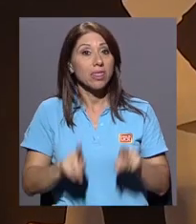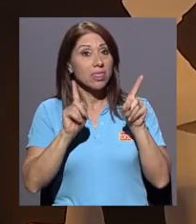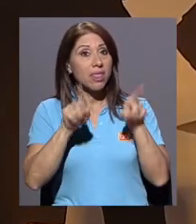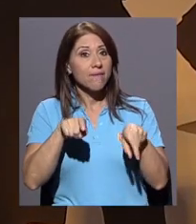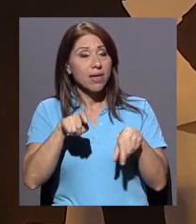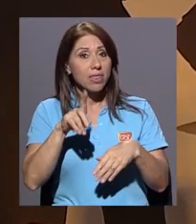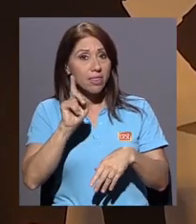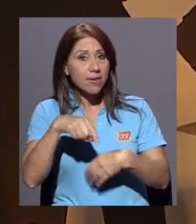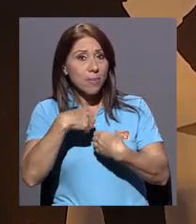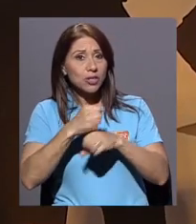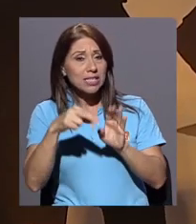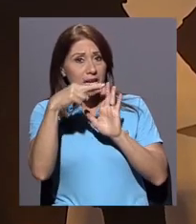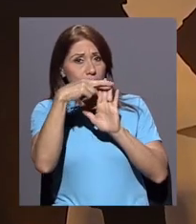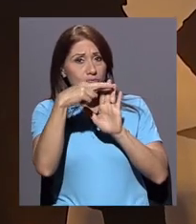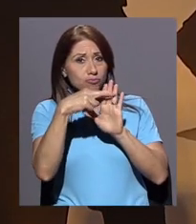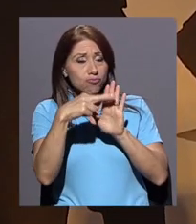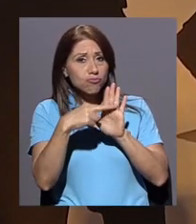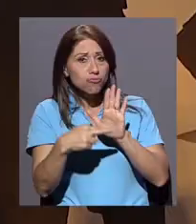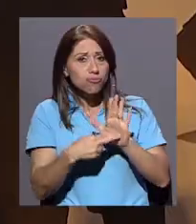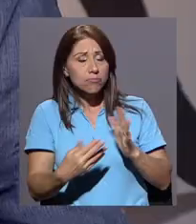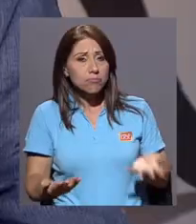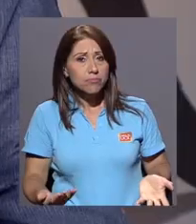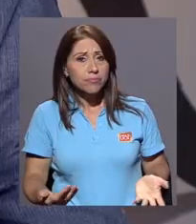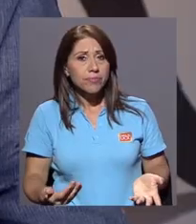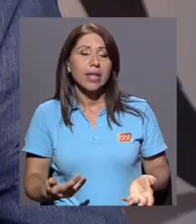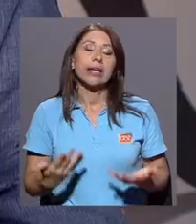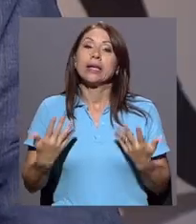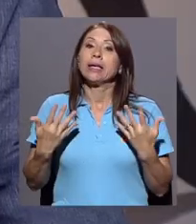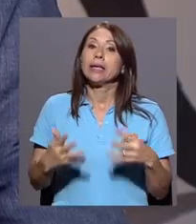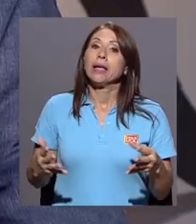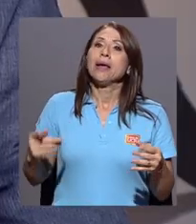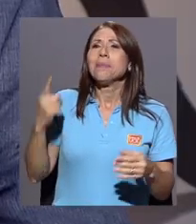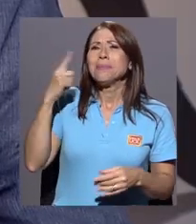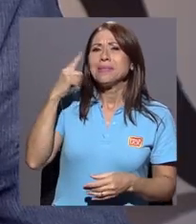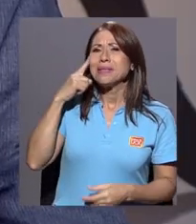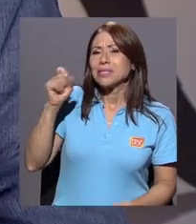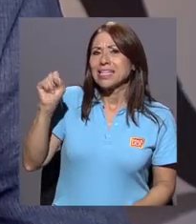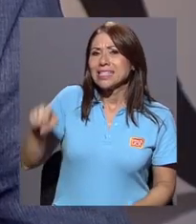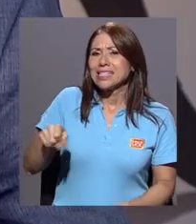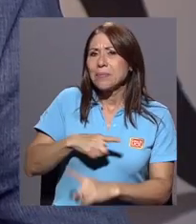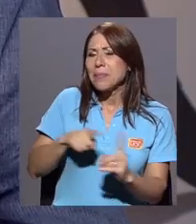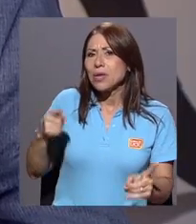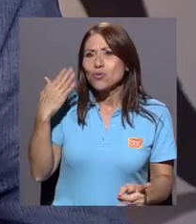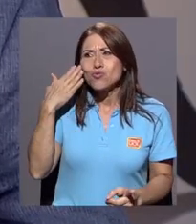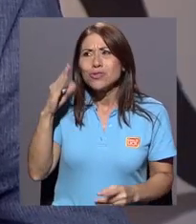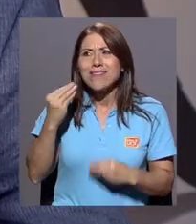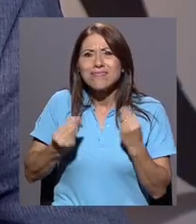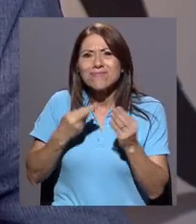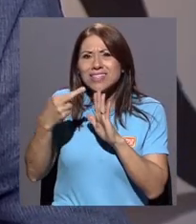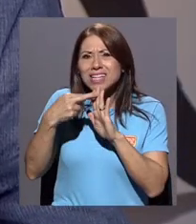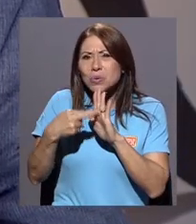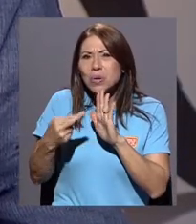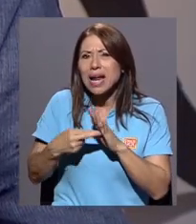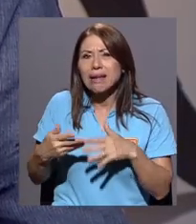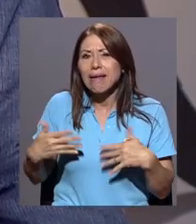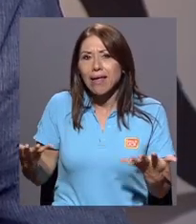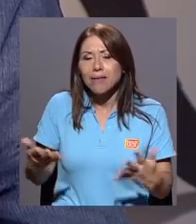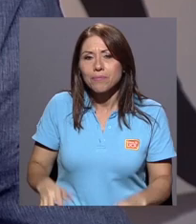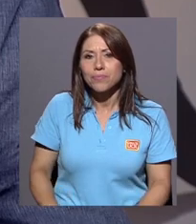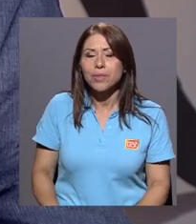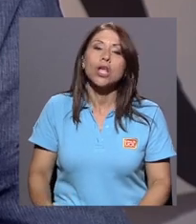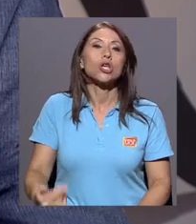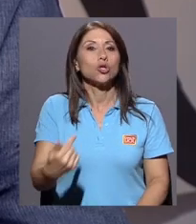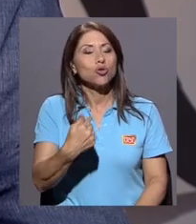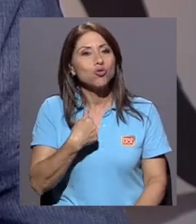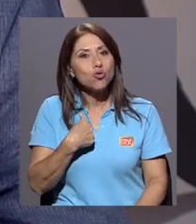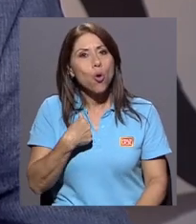Deberíamos desregularlo. Es que, por más que pensemos que sí, no es claro qué es lo que habría que regular. Yo